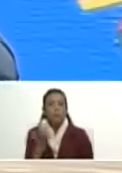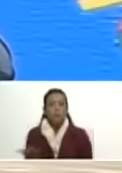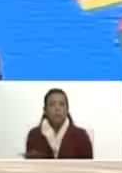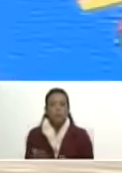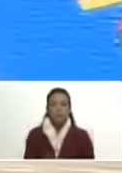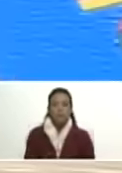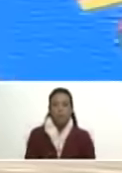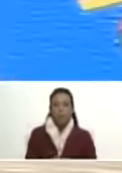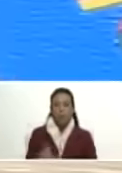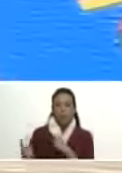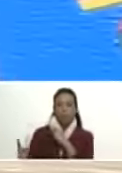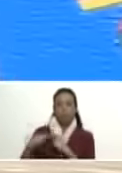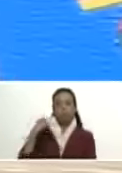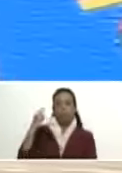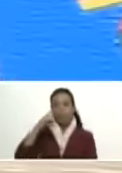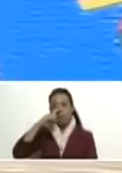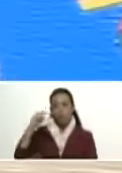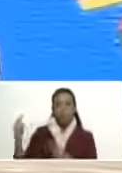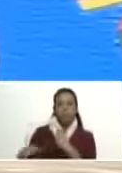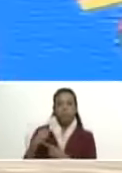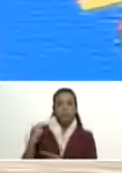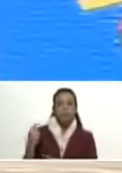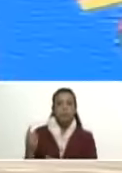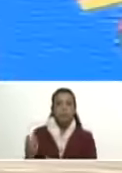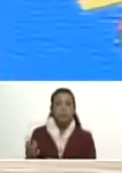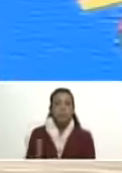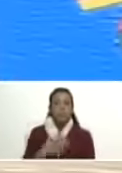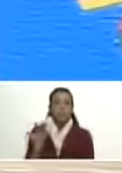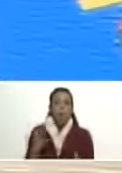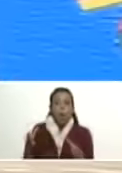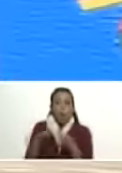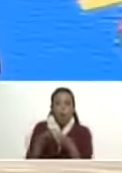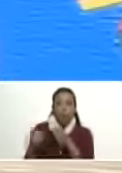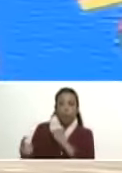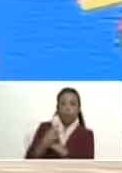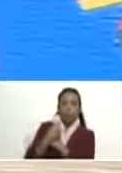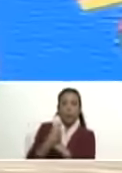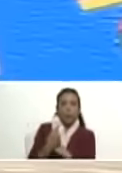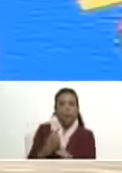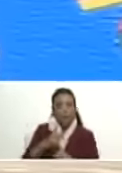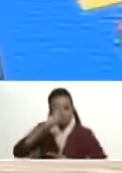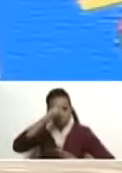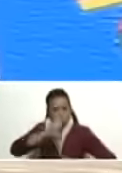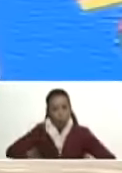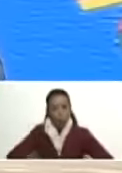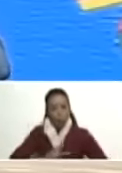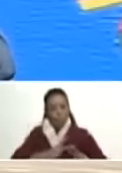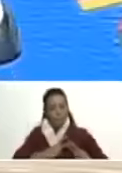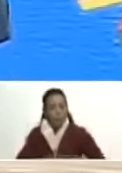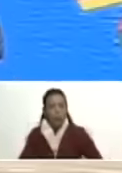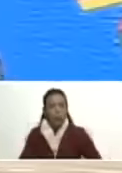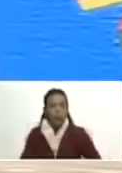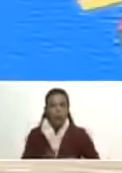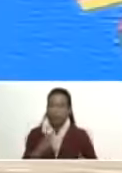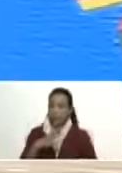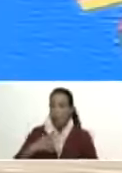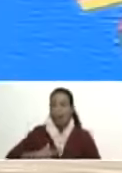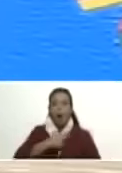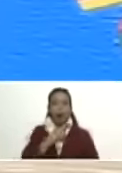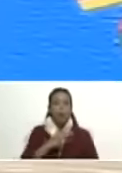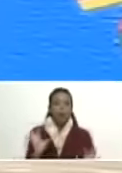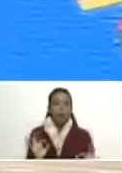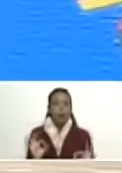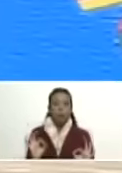Declaraciones temerarias que se meten con un país lleno de honor y de valentía. No es un país de cobardes,